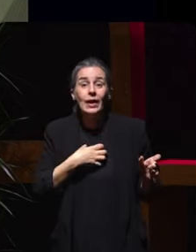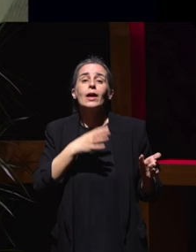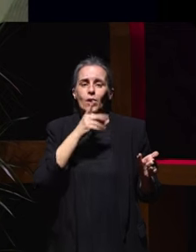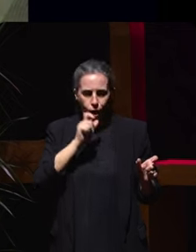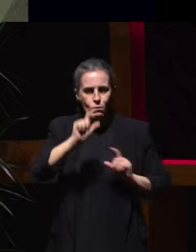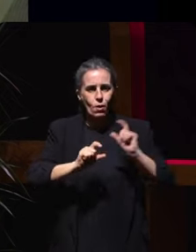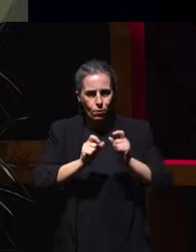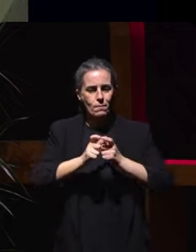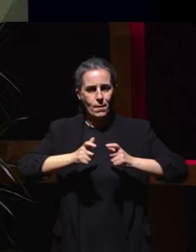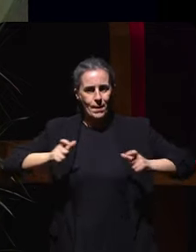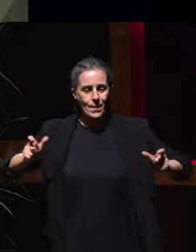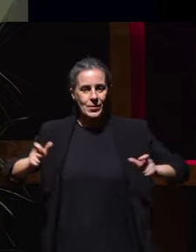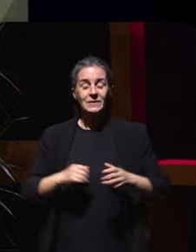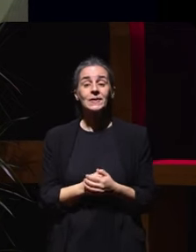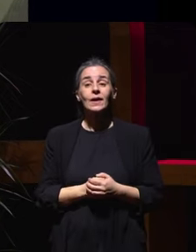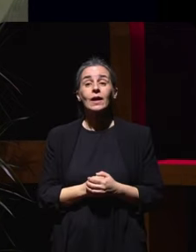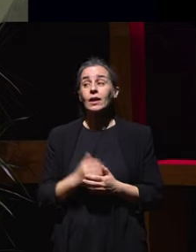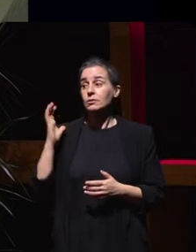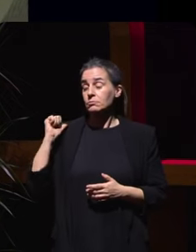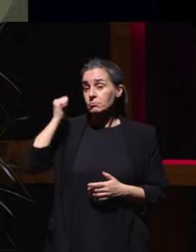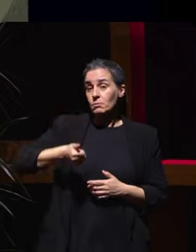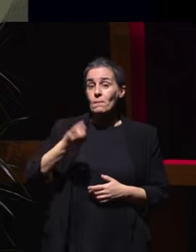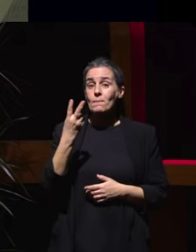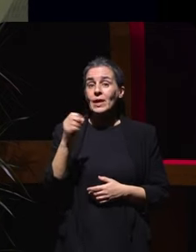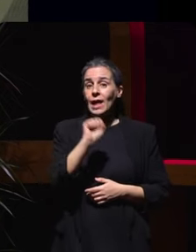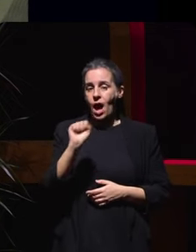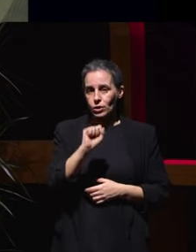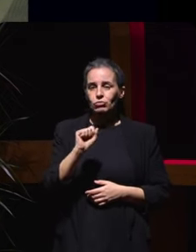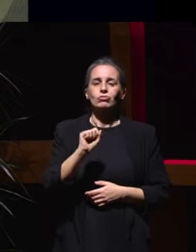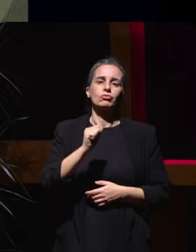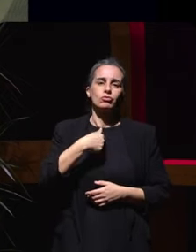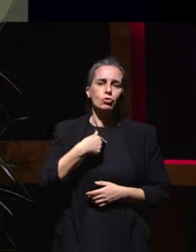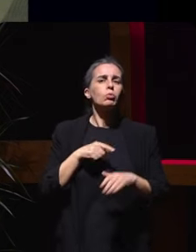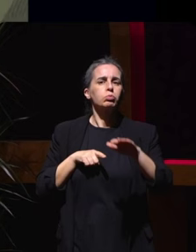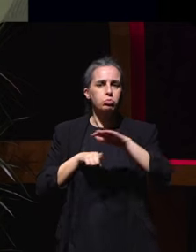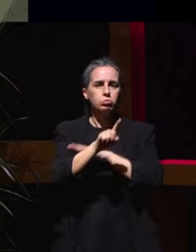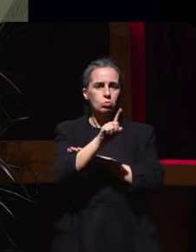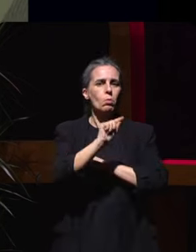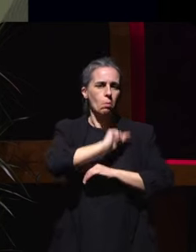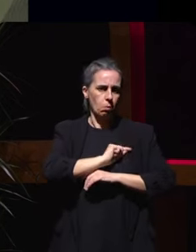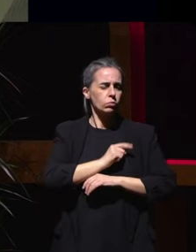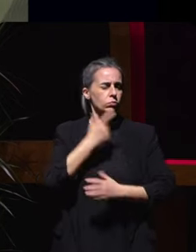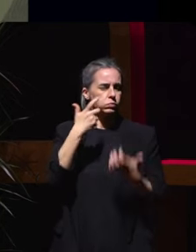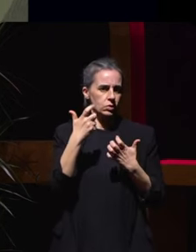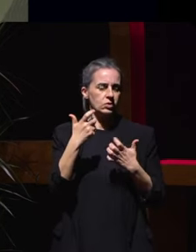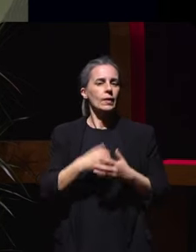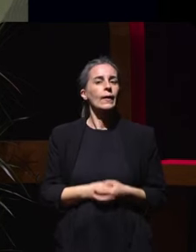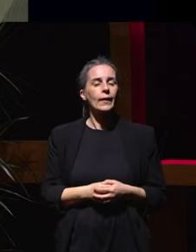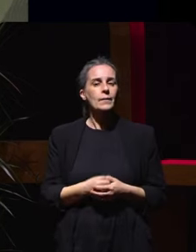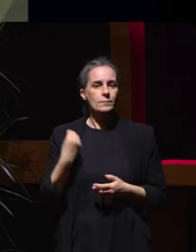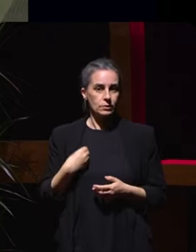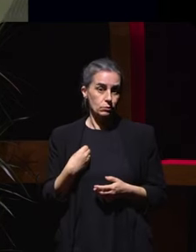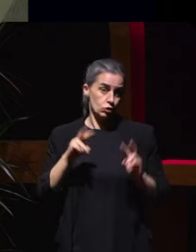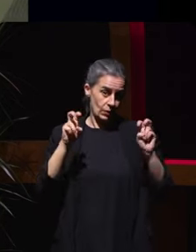con más presencia. Es verdad que en estos 20 años yo al menos he vivido una evolución bastante notable en cuanto a la presencia de